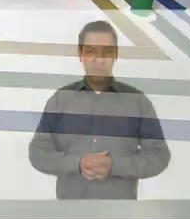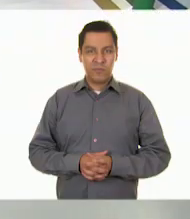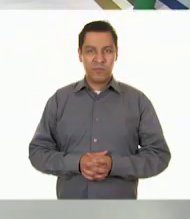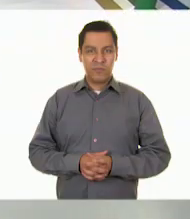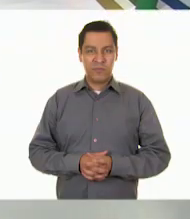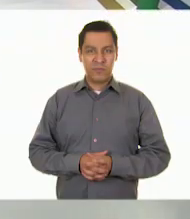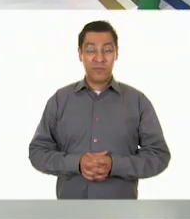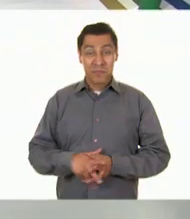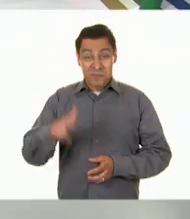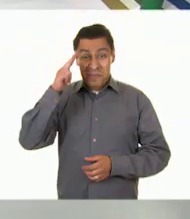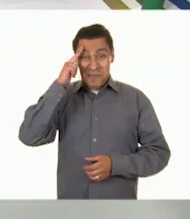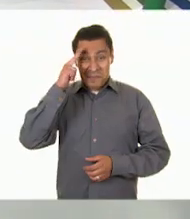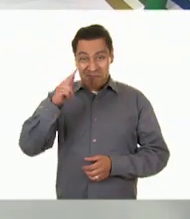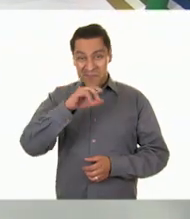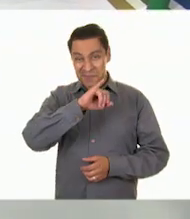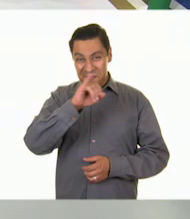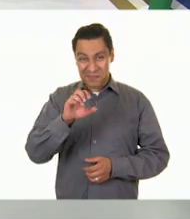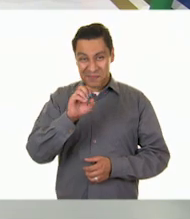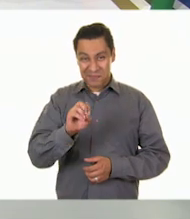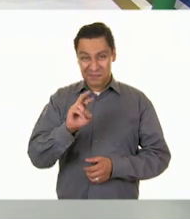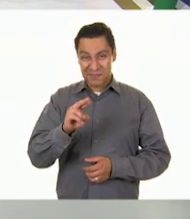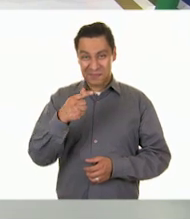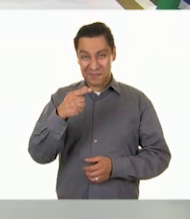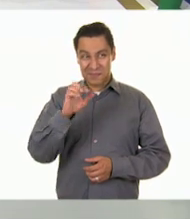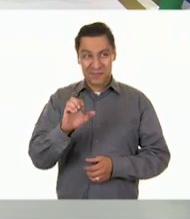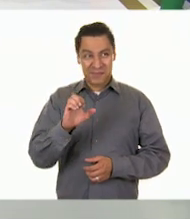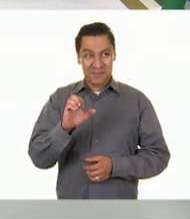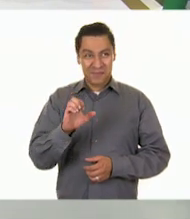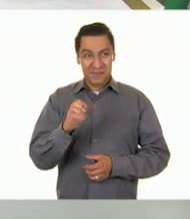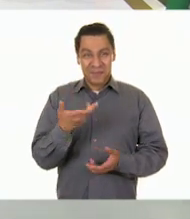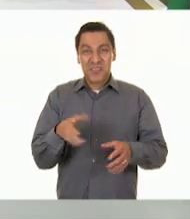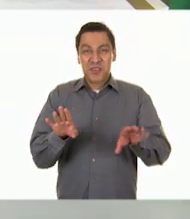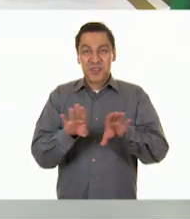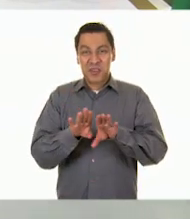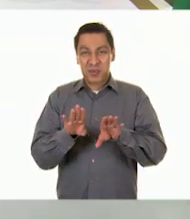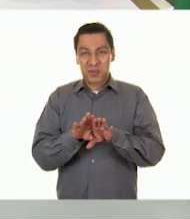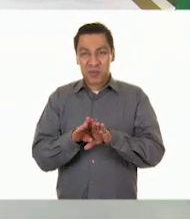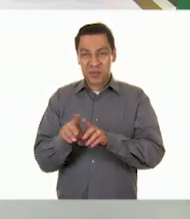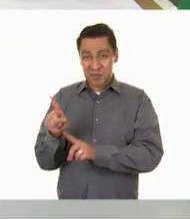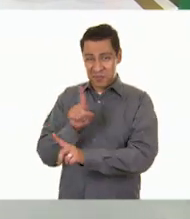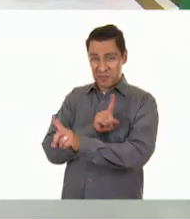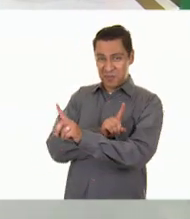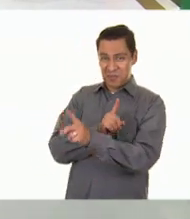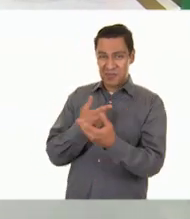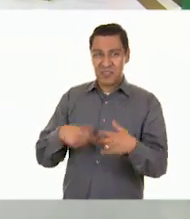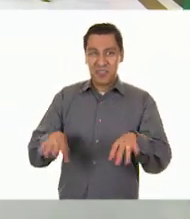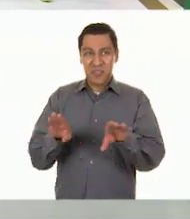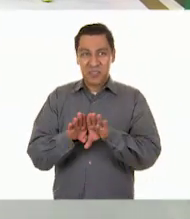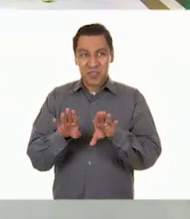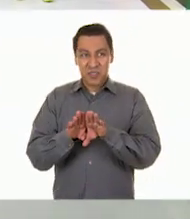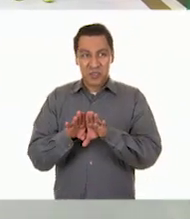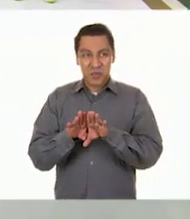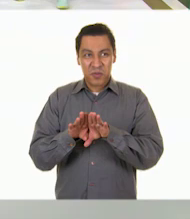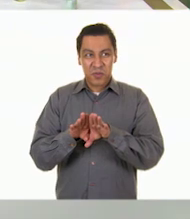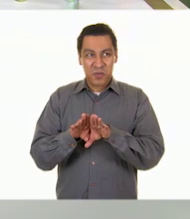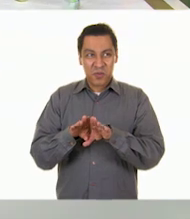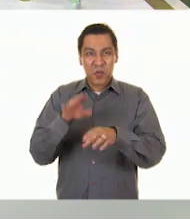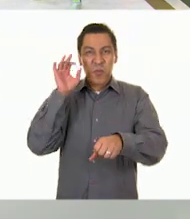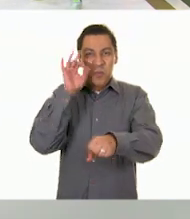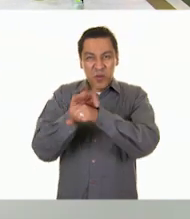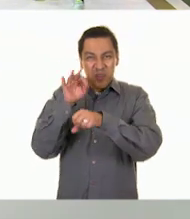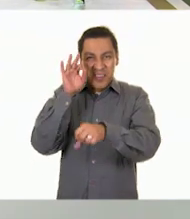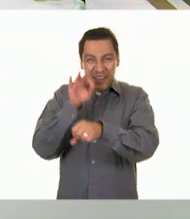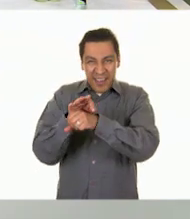jorge porque tiene la gorra para atrás se ve muy curioso y que no se supone que es para protegerte del